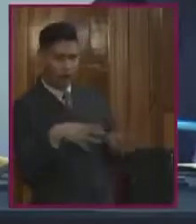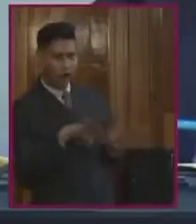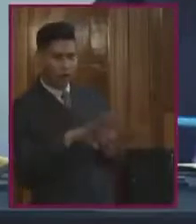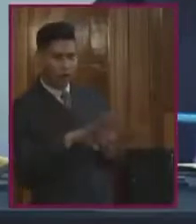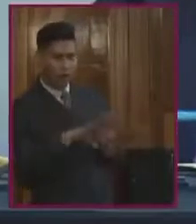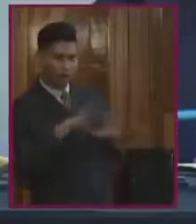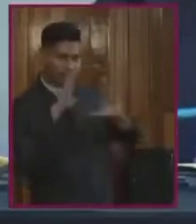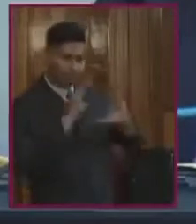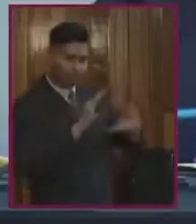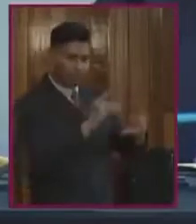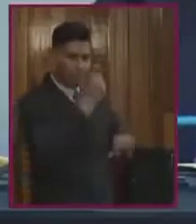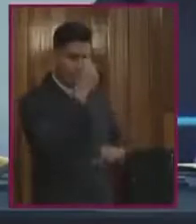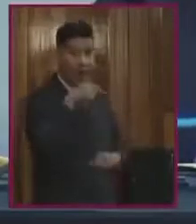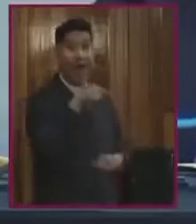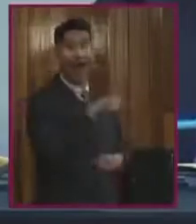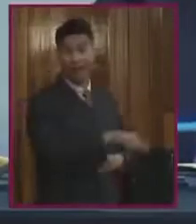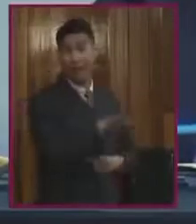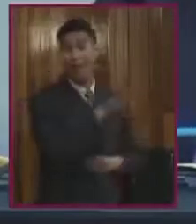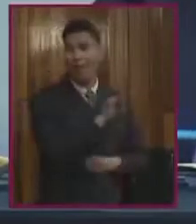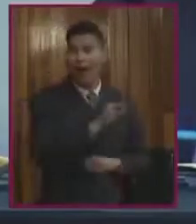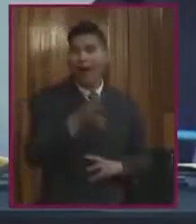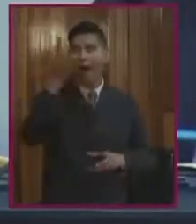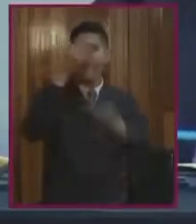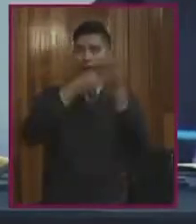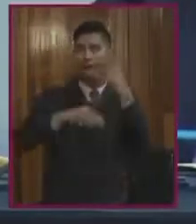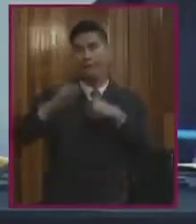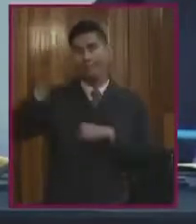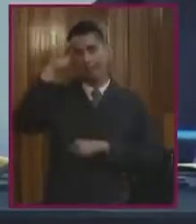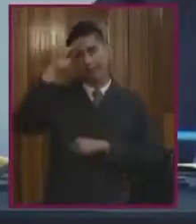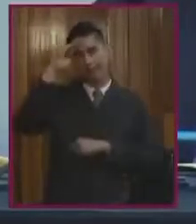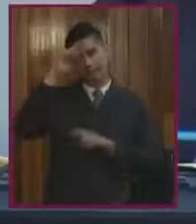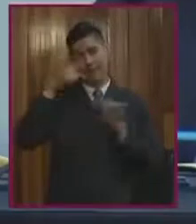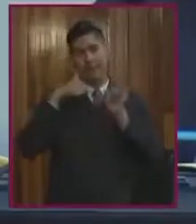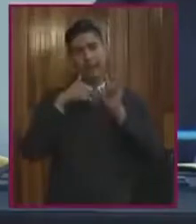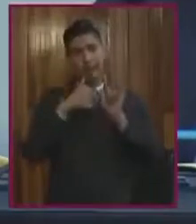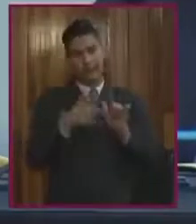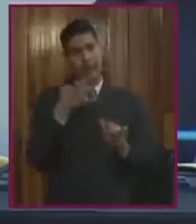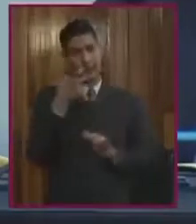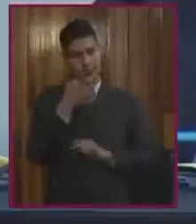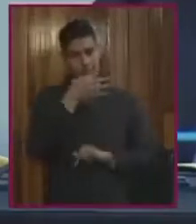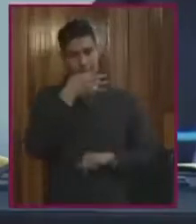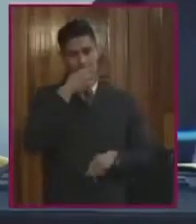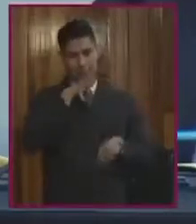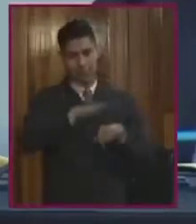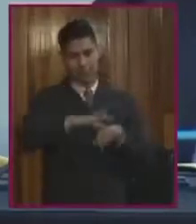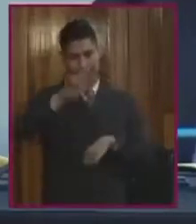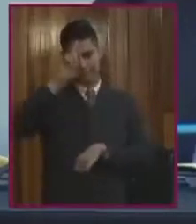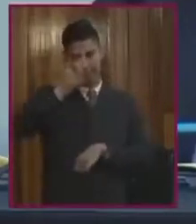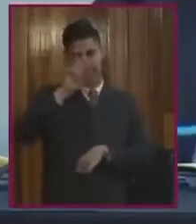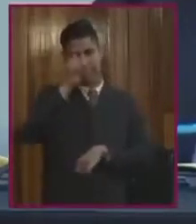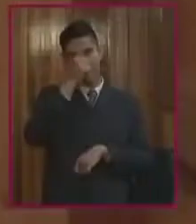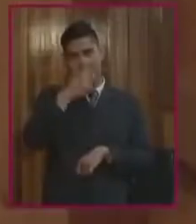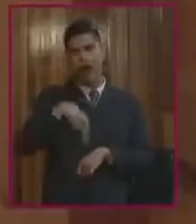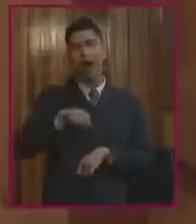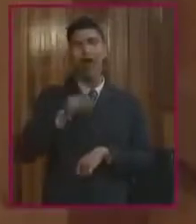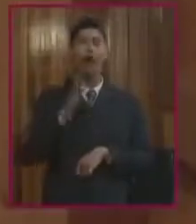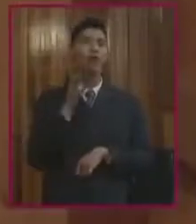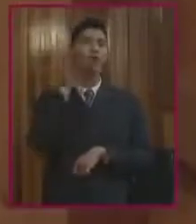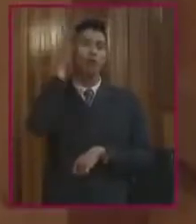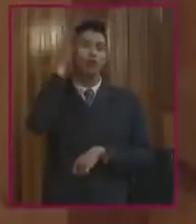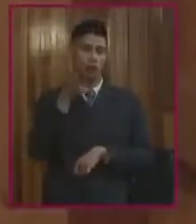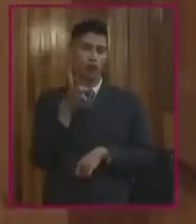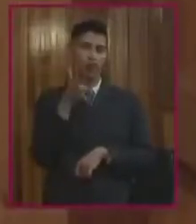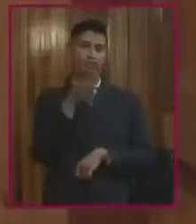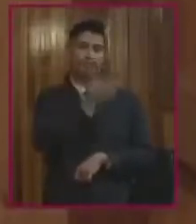y analice, ¿no? Entonces, eso hay que tomarlo muy en cuenta, reflexionar sobre nuestra práctica y para poder crear ambientes de aprendizajes